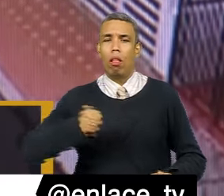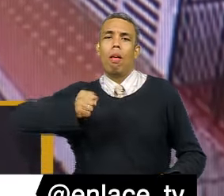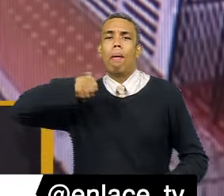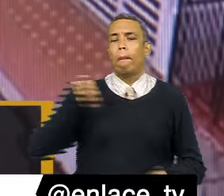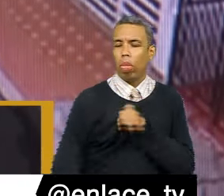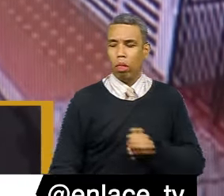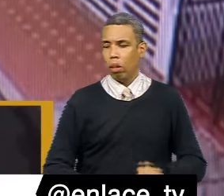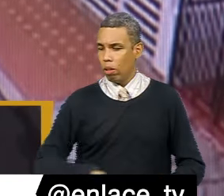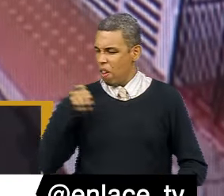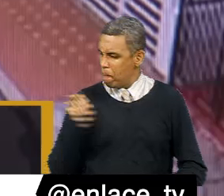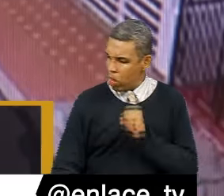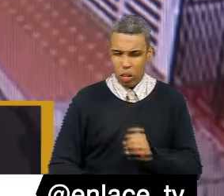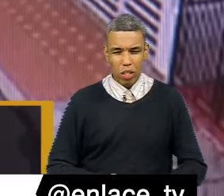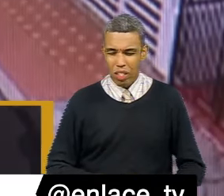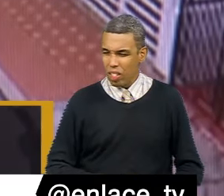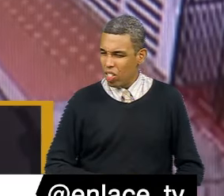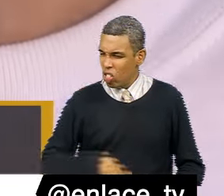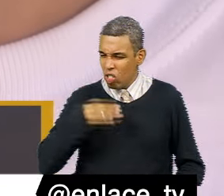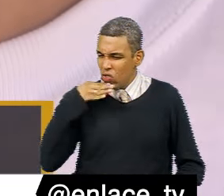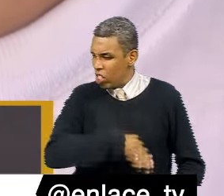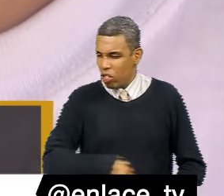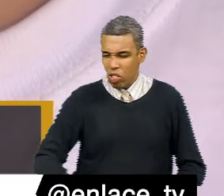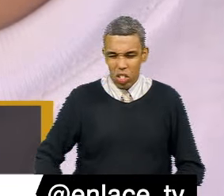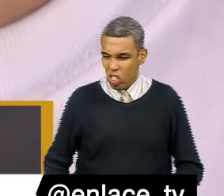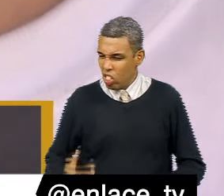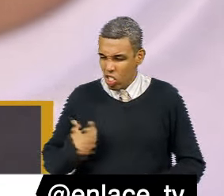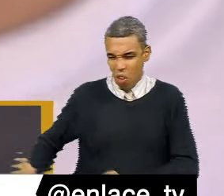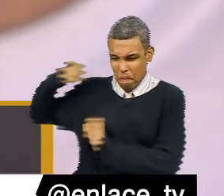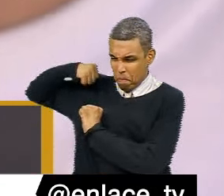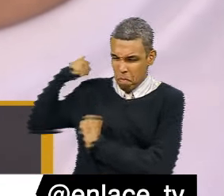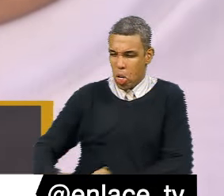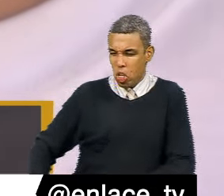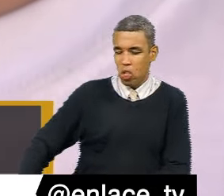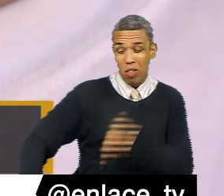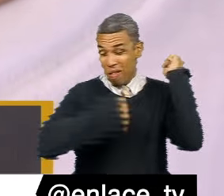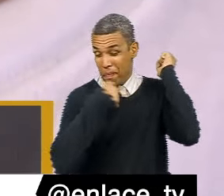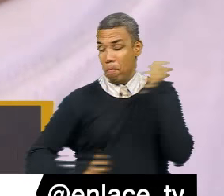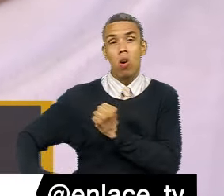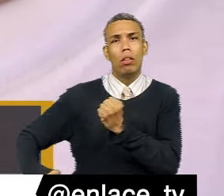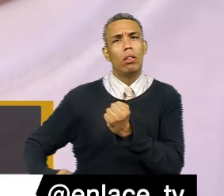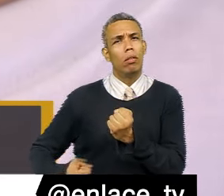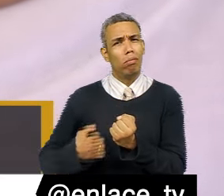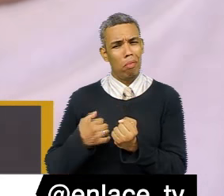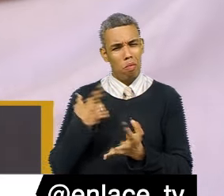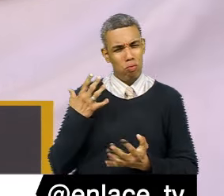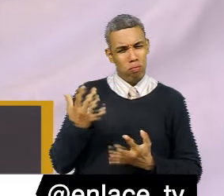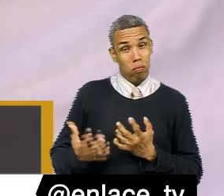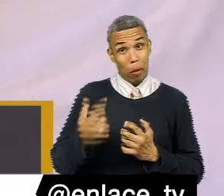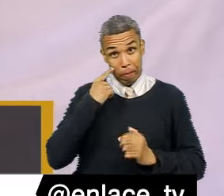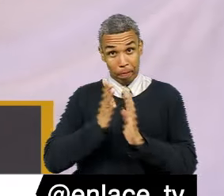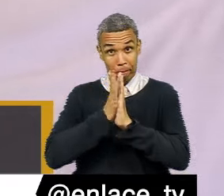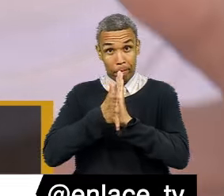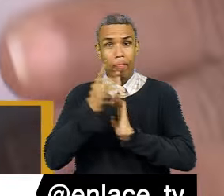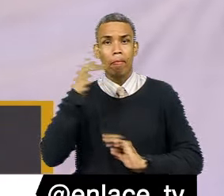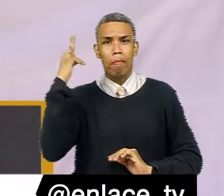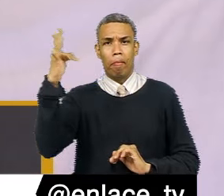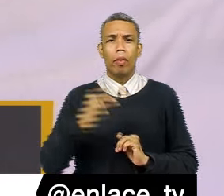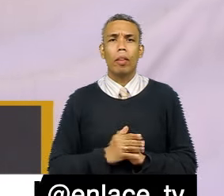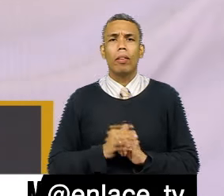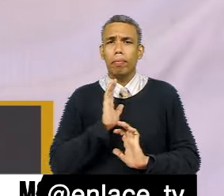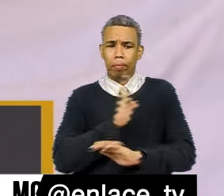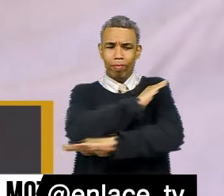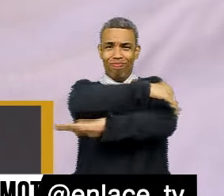dejando entre estos vecinos la preocupación por lo sucedido. Los muchachos bachilleres de la policía, ellos parquean las motos aquí en la calle